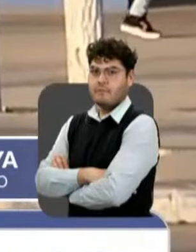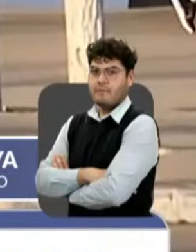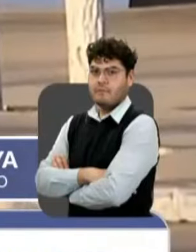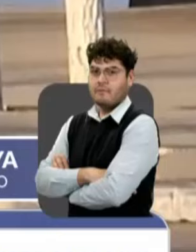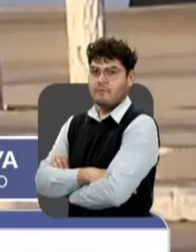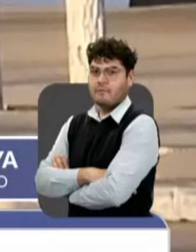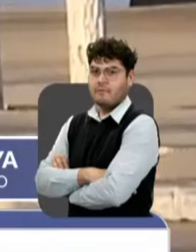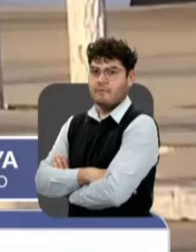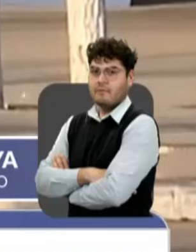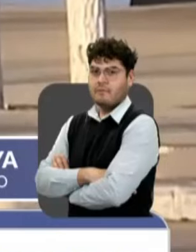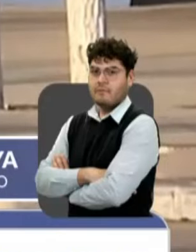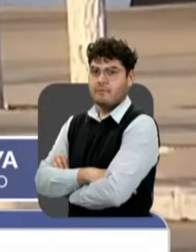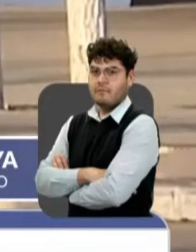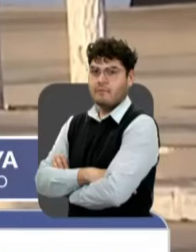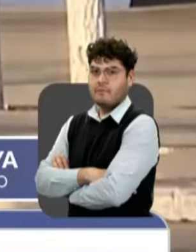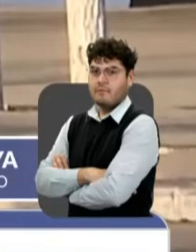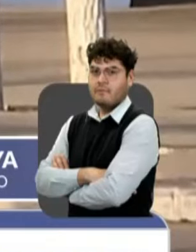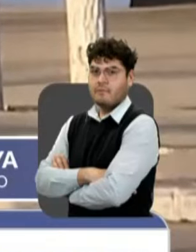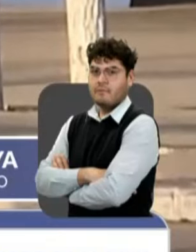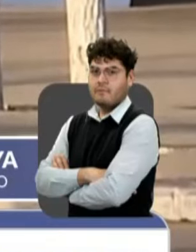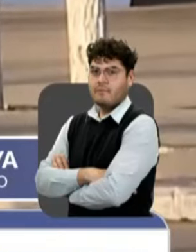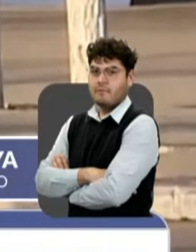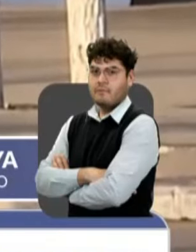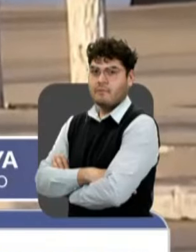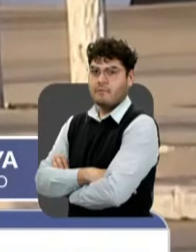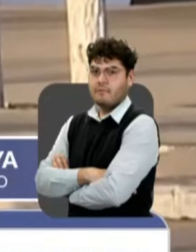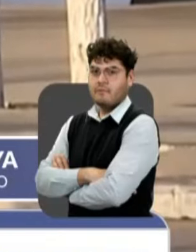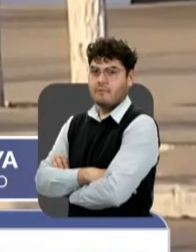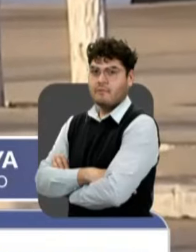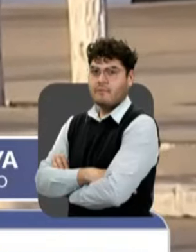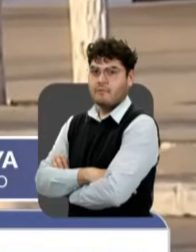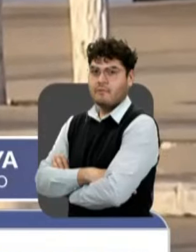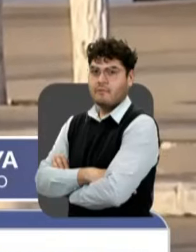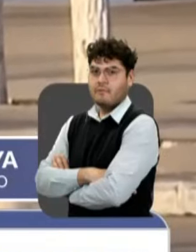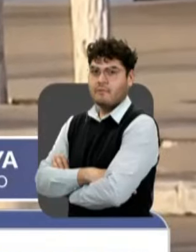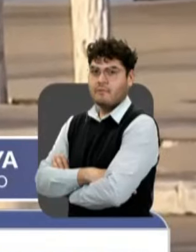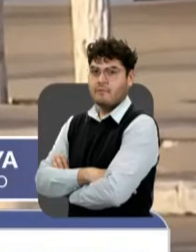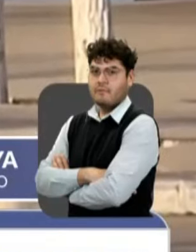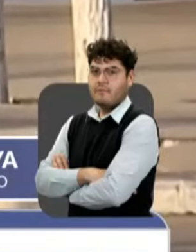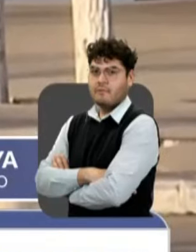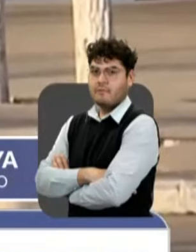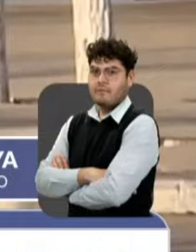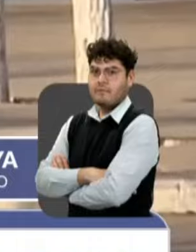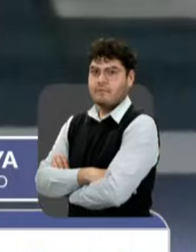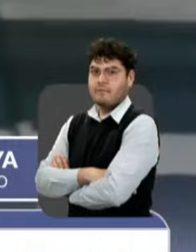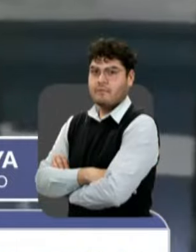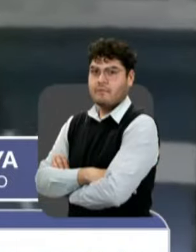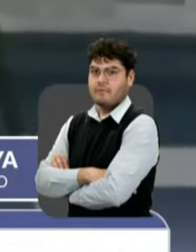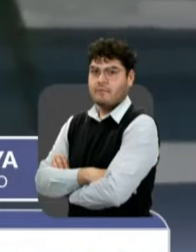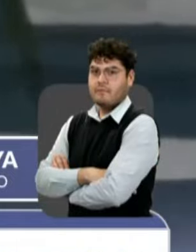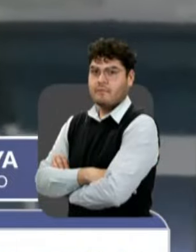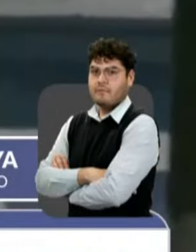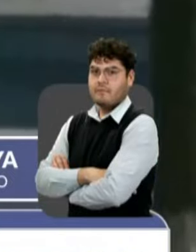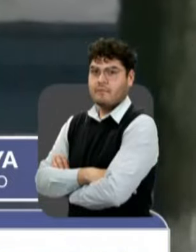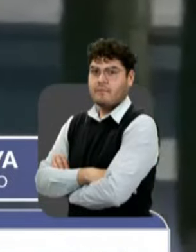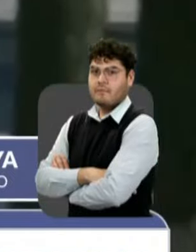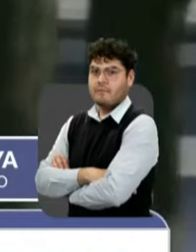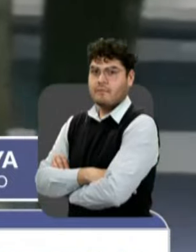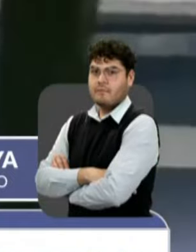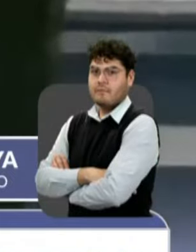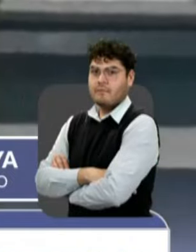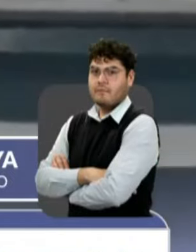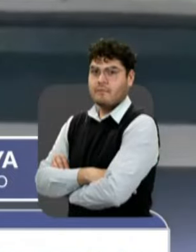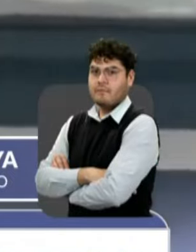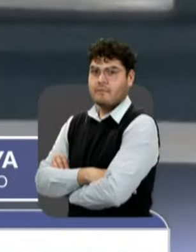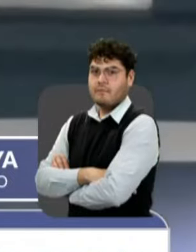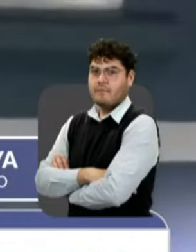antecedentes que e obran en este caso eh Por ejemplo los supuestos privilegios que habría recibido Eduardo macaya centel